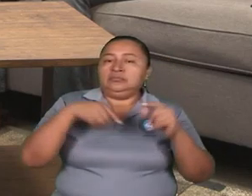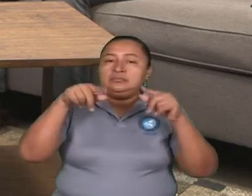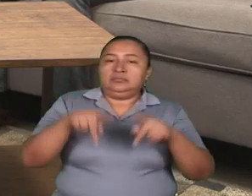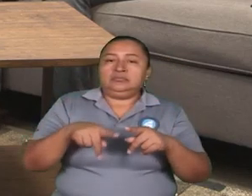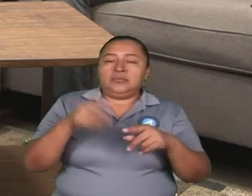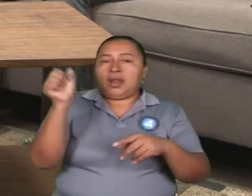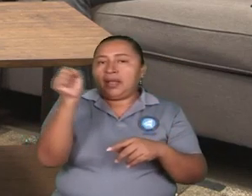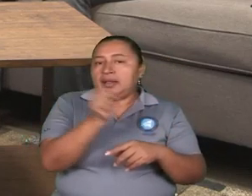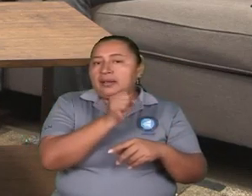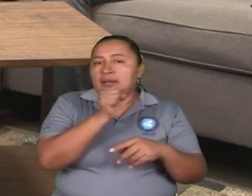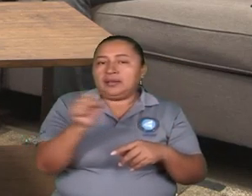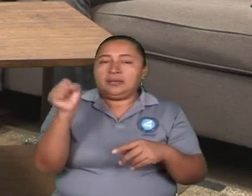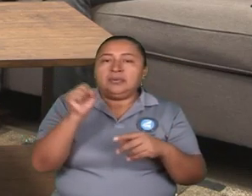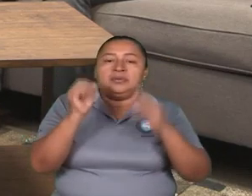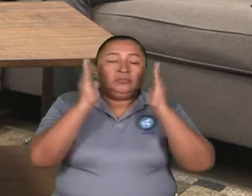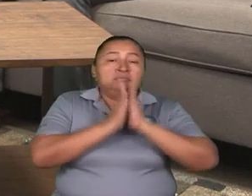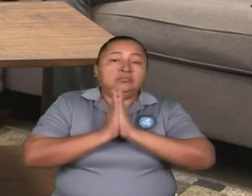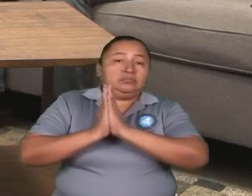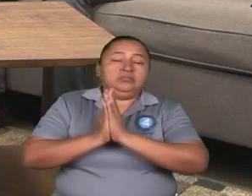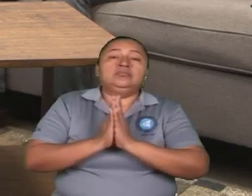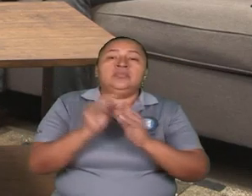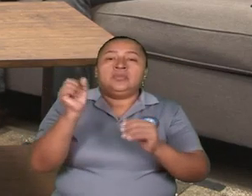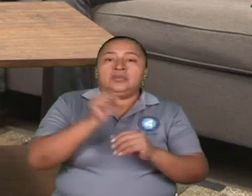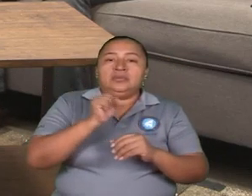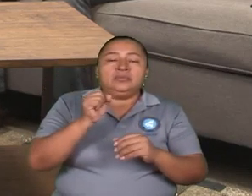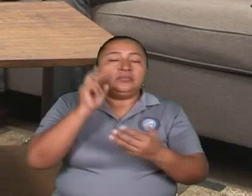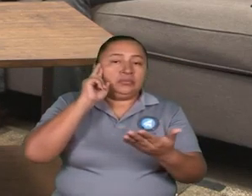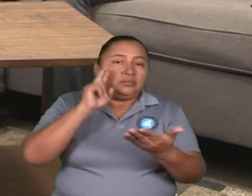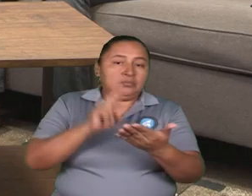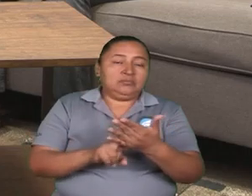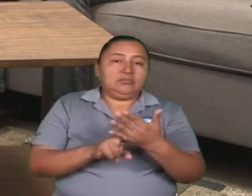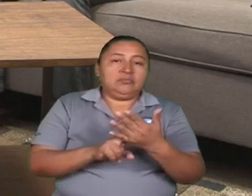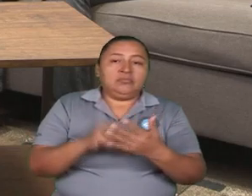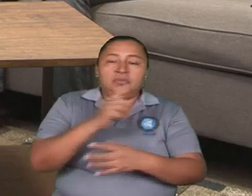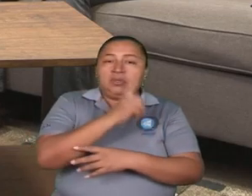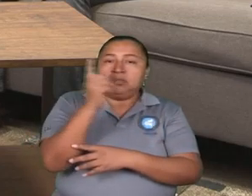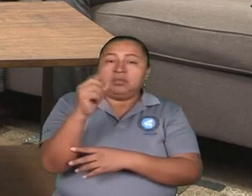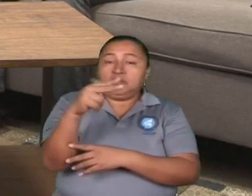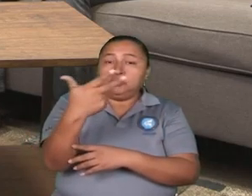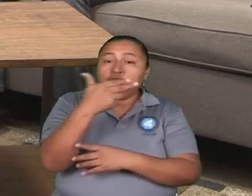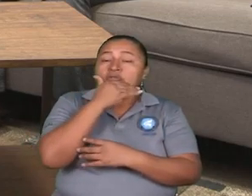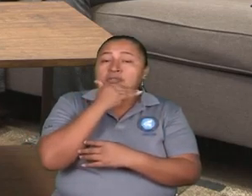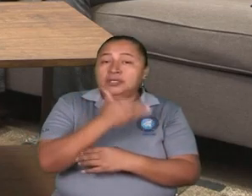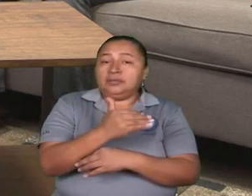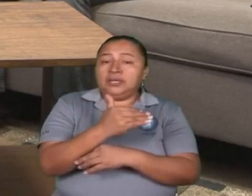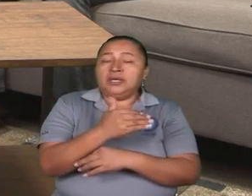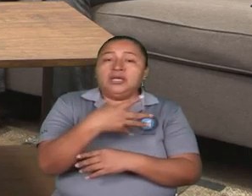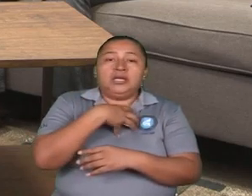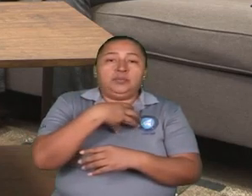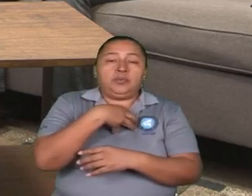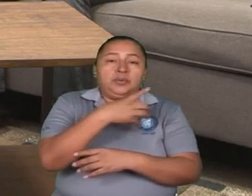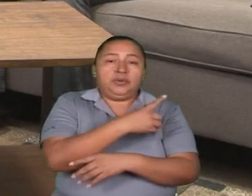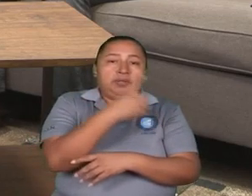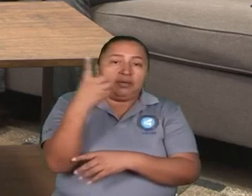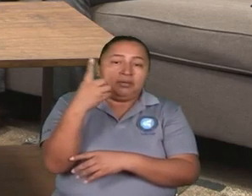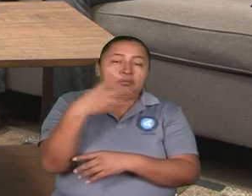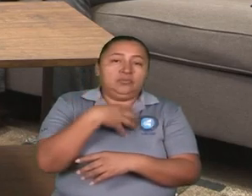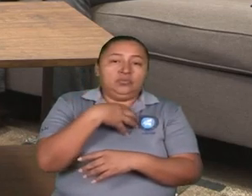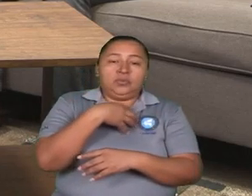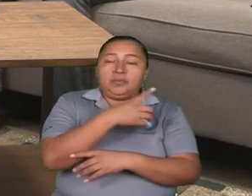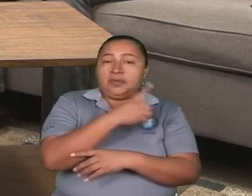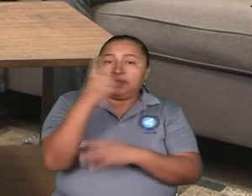población nicaragüense queriendo conocer otros platillos típicos de los otros países, queriendo conocer